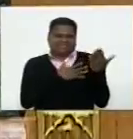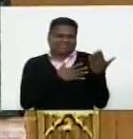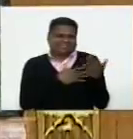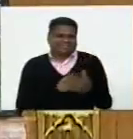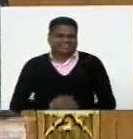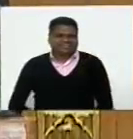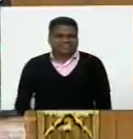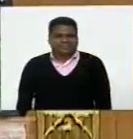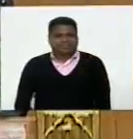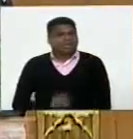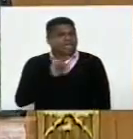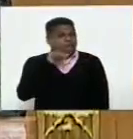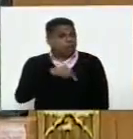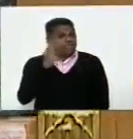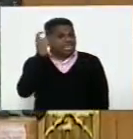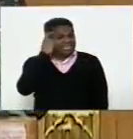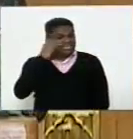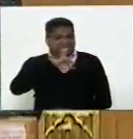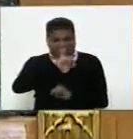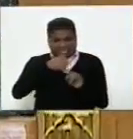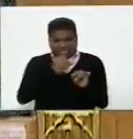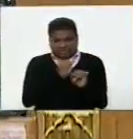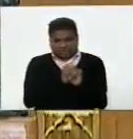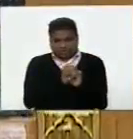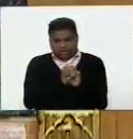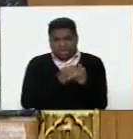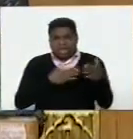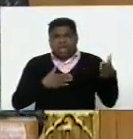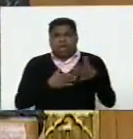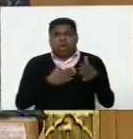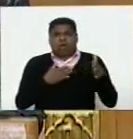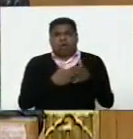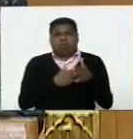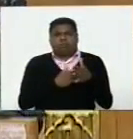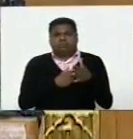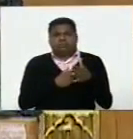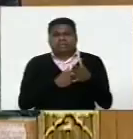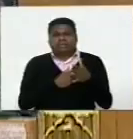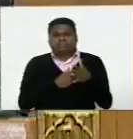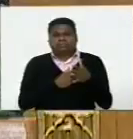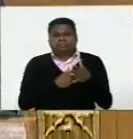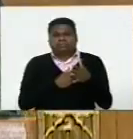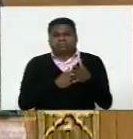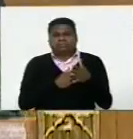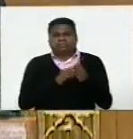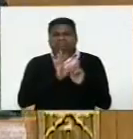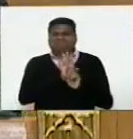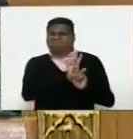Y es el Día Internacional contra la Discriminación Racial.